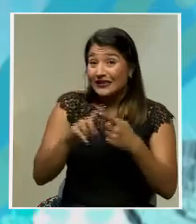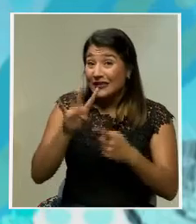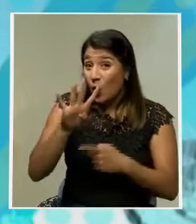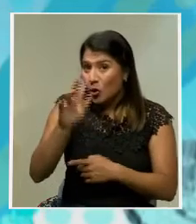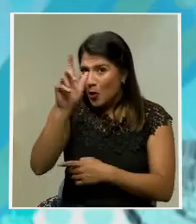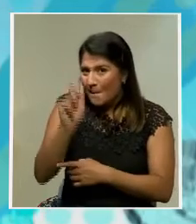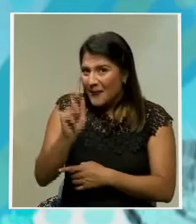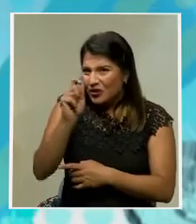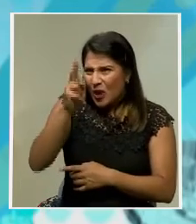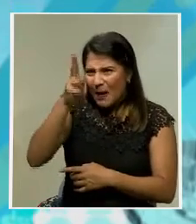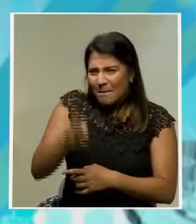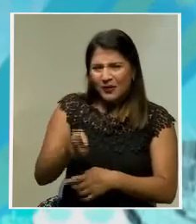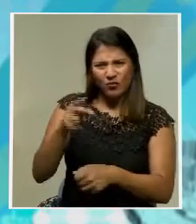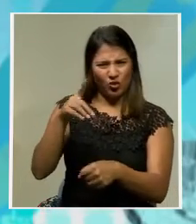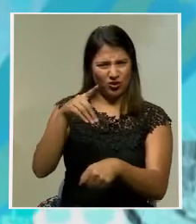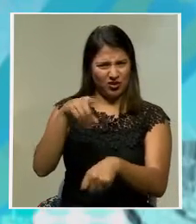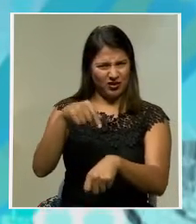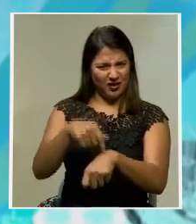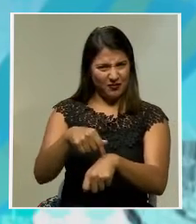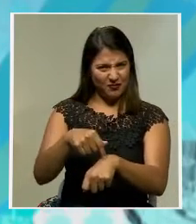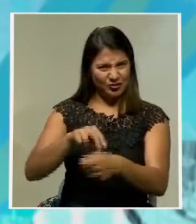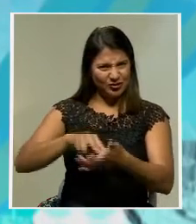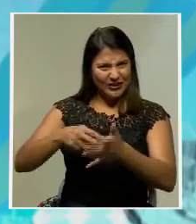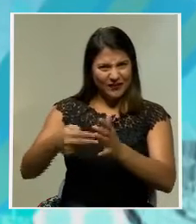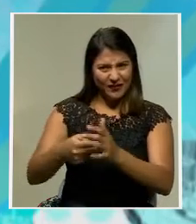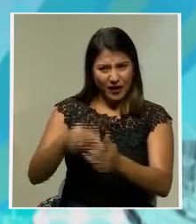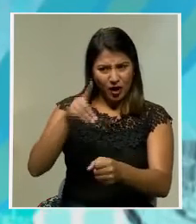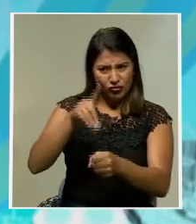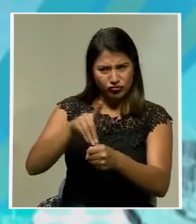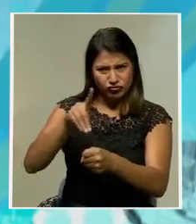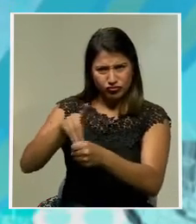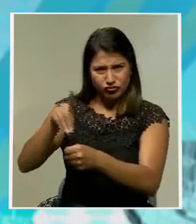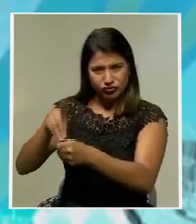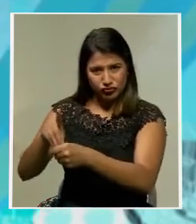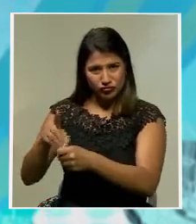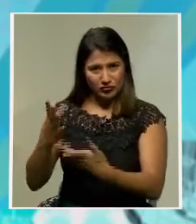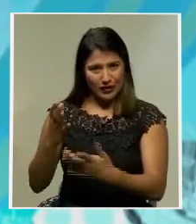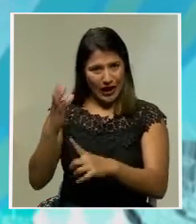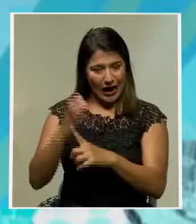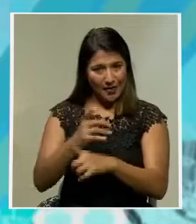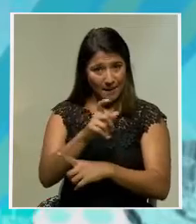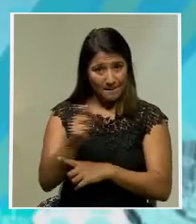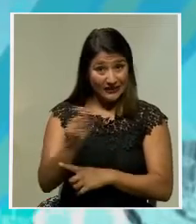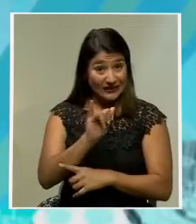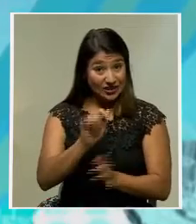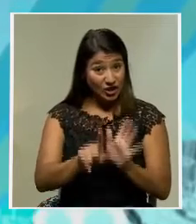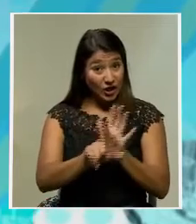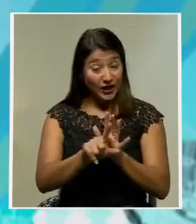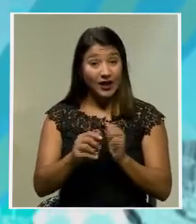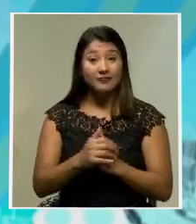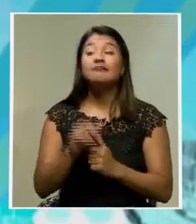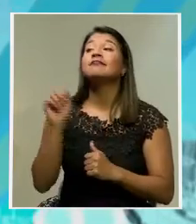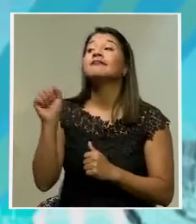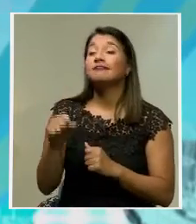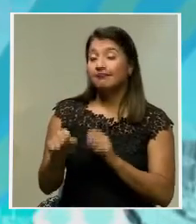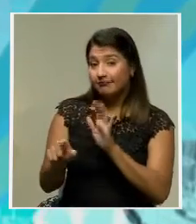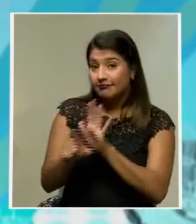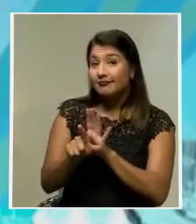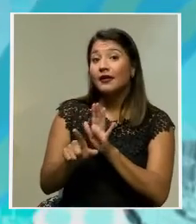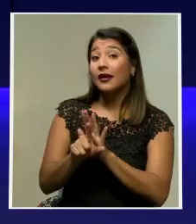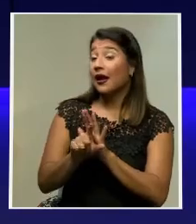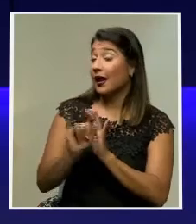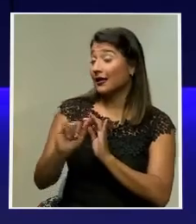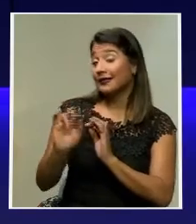decir, cobrar 4 pensiones cada vez. ¿Es legal esto? Es legal, esa es la primera respuesta, don